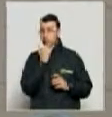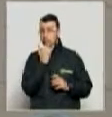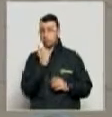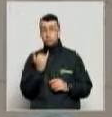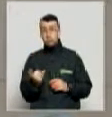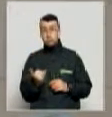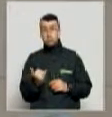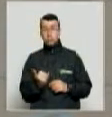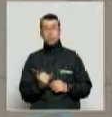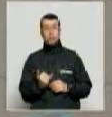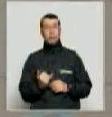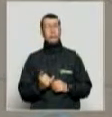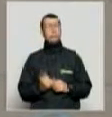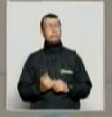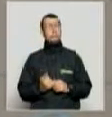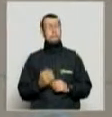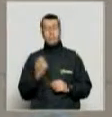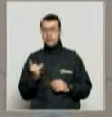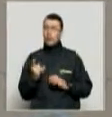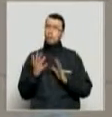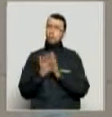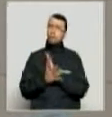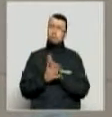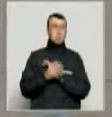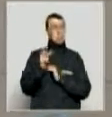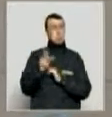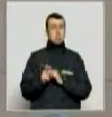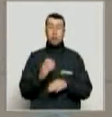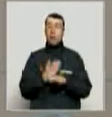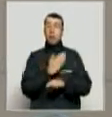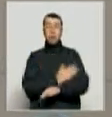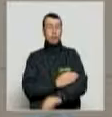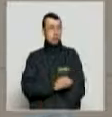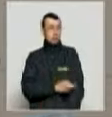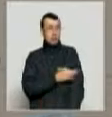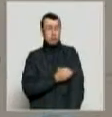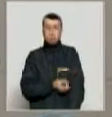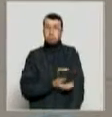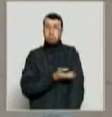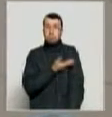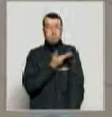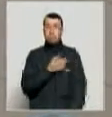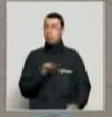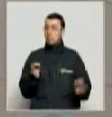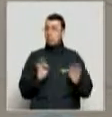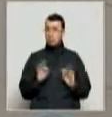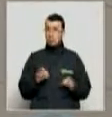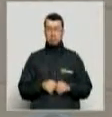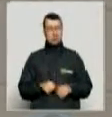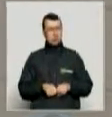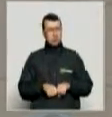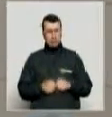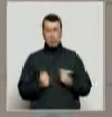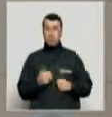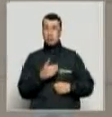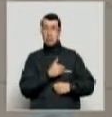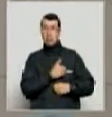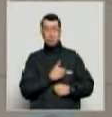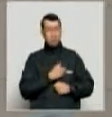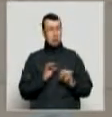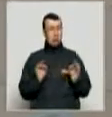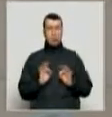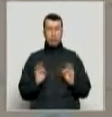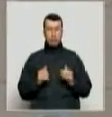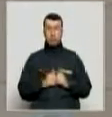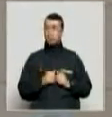de eso, también nos está brindando la información de que el paciente no tiene signos de hipertensión arterial, no tiene signos de daño a nivel microvascular, no hay infarto, en